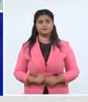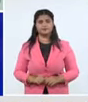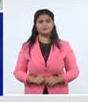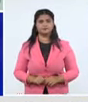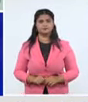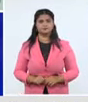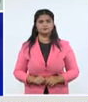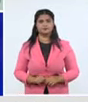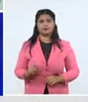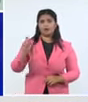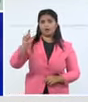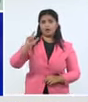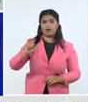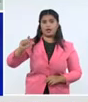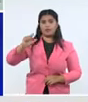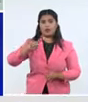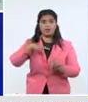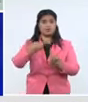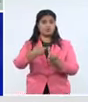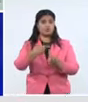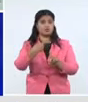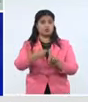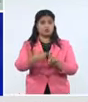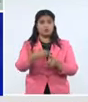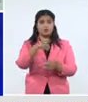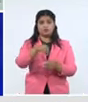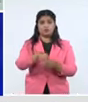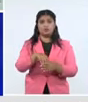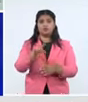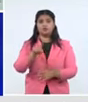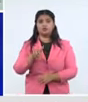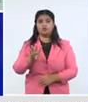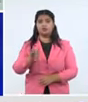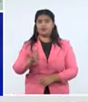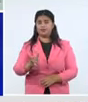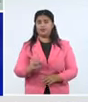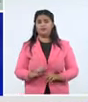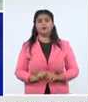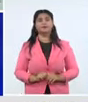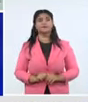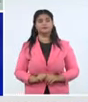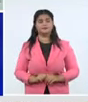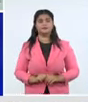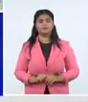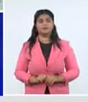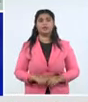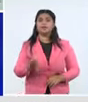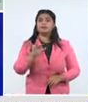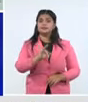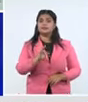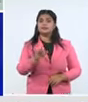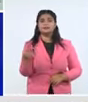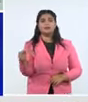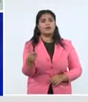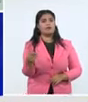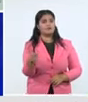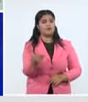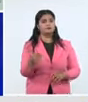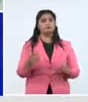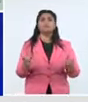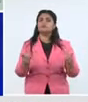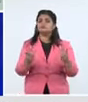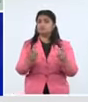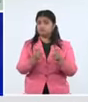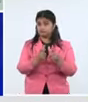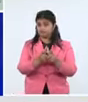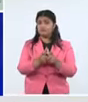Camagüey, 149 casos autóctonos en esta jornada, 77 casos menos en relación con el día anterior y con